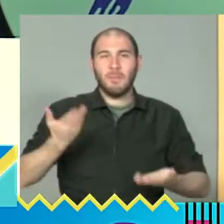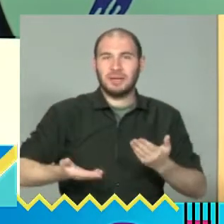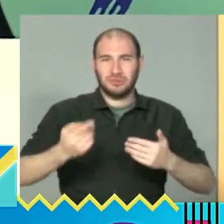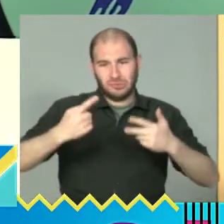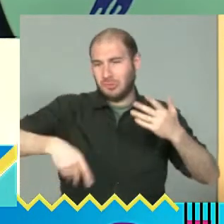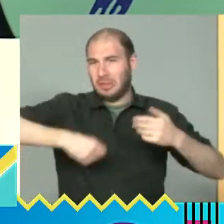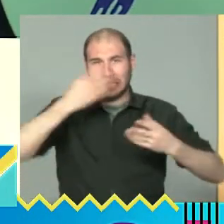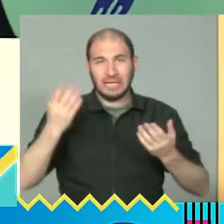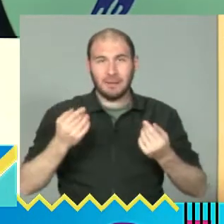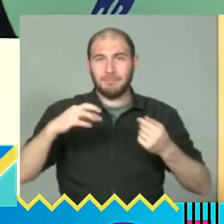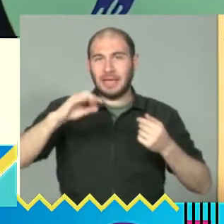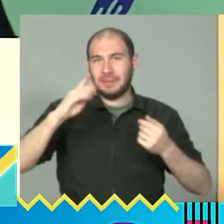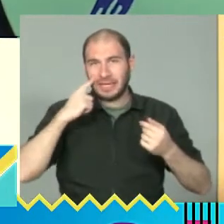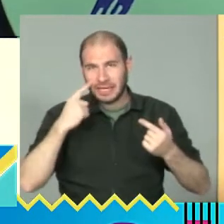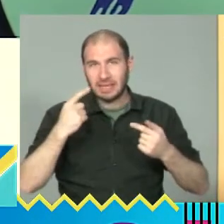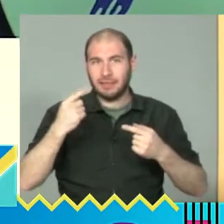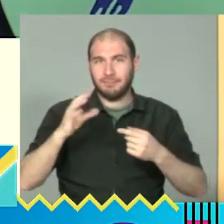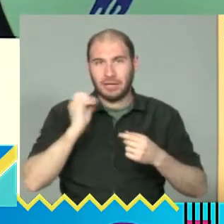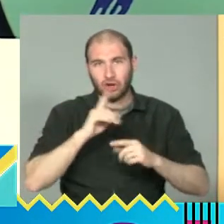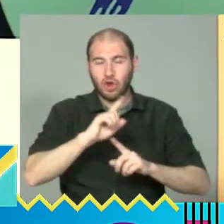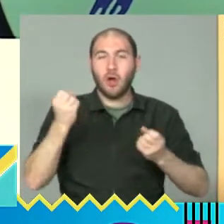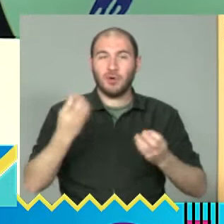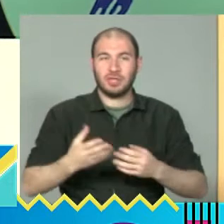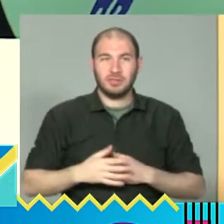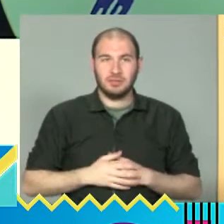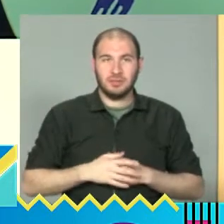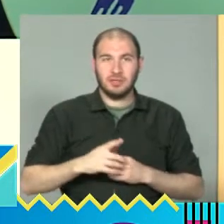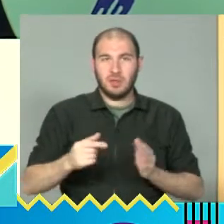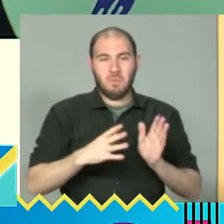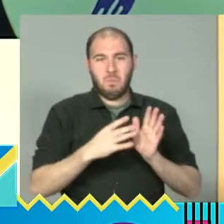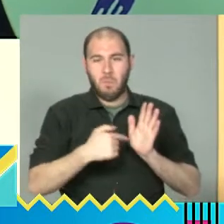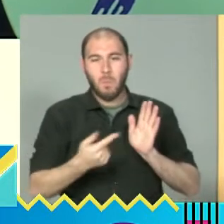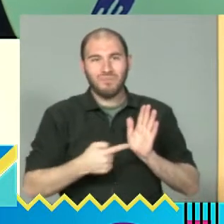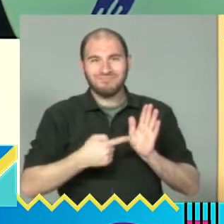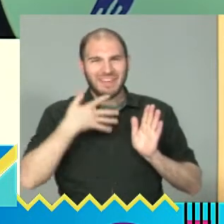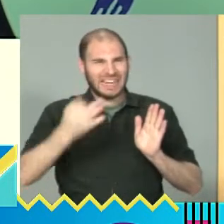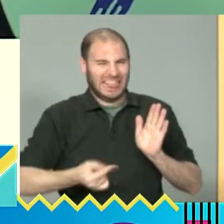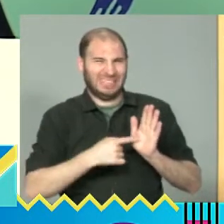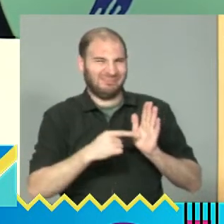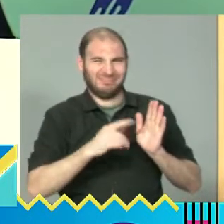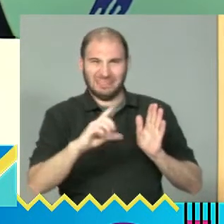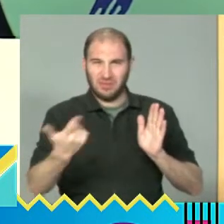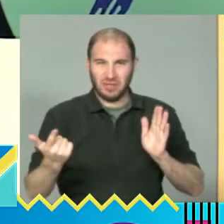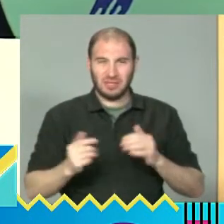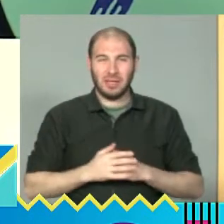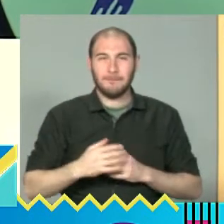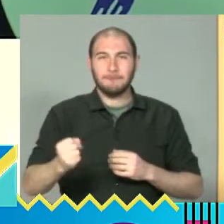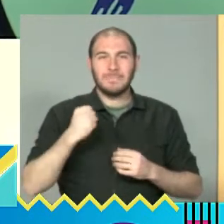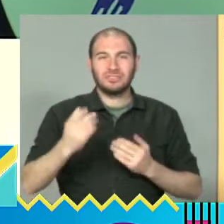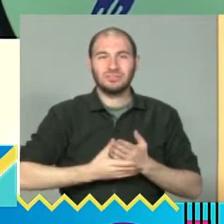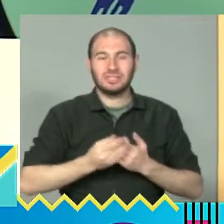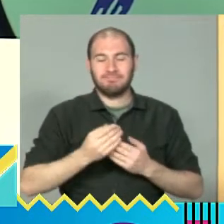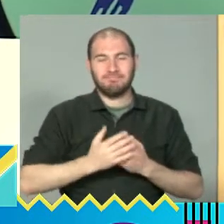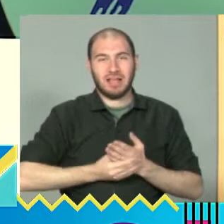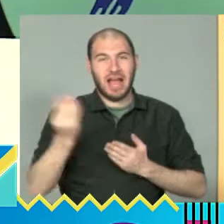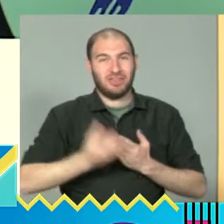quieras. PBI, que no es lo mejor, porque en realidad no refleja la realidad de lo que el peso del gasto